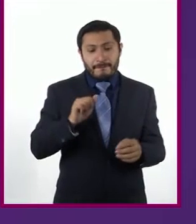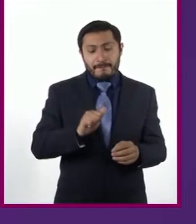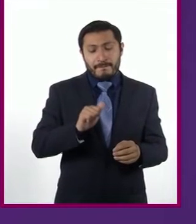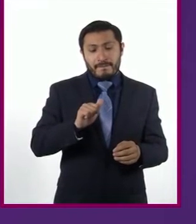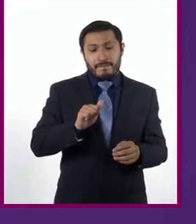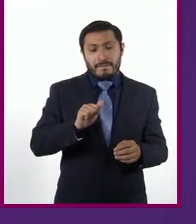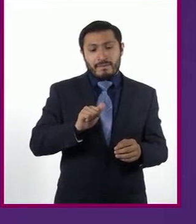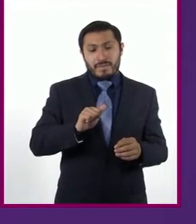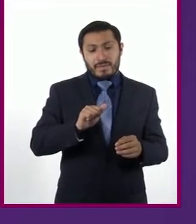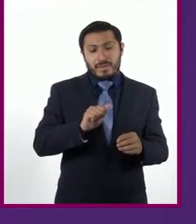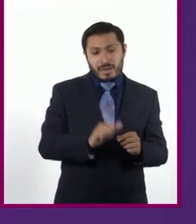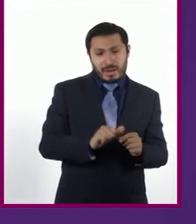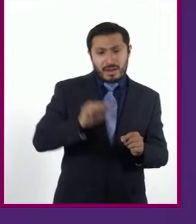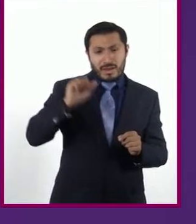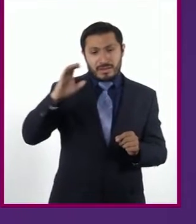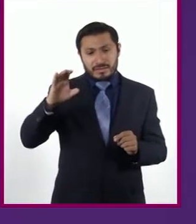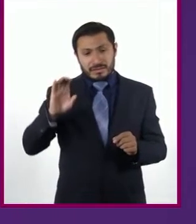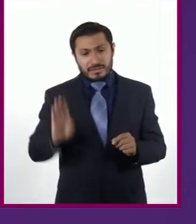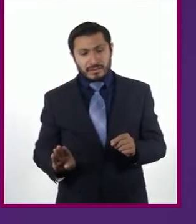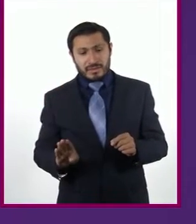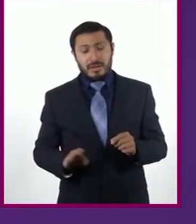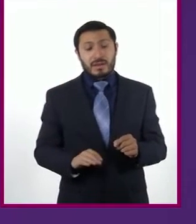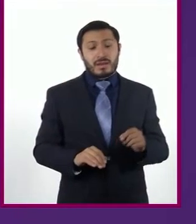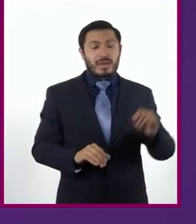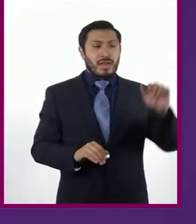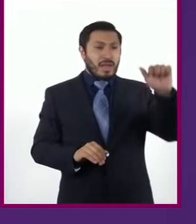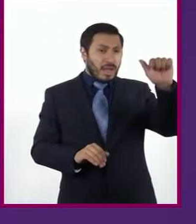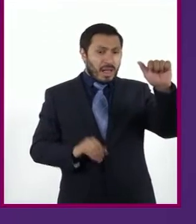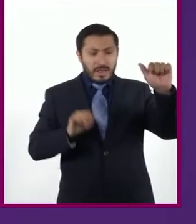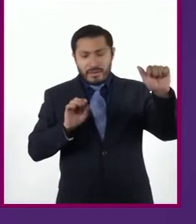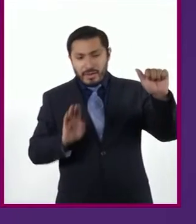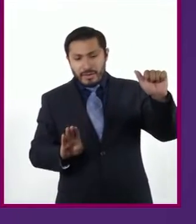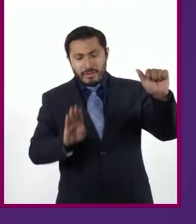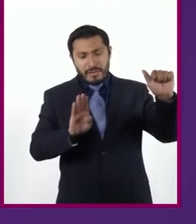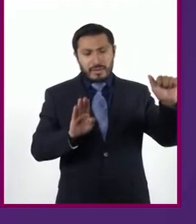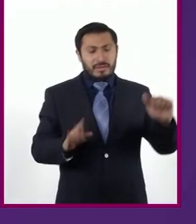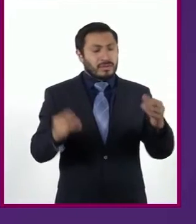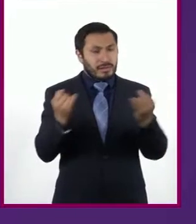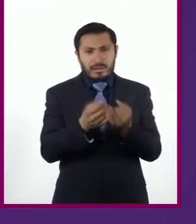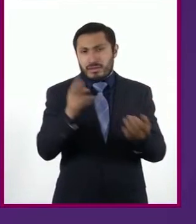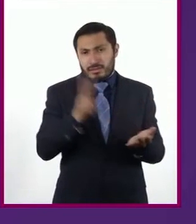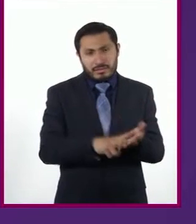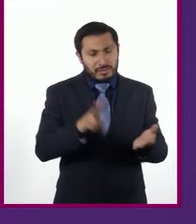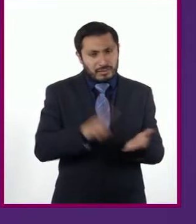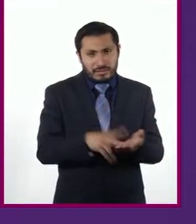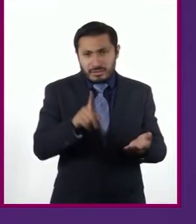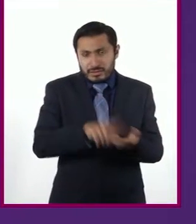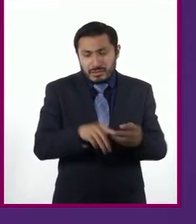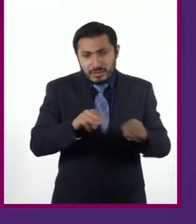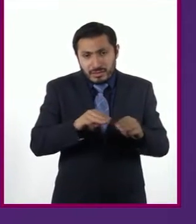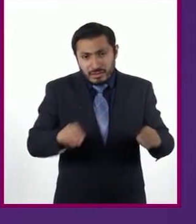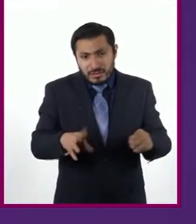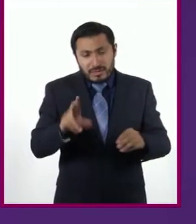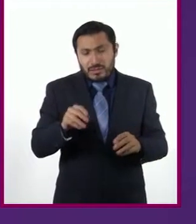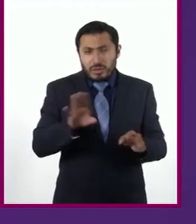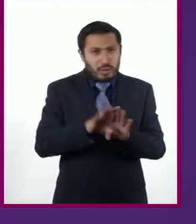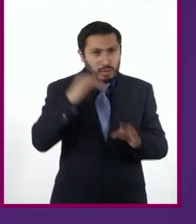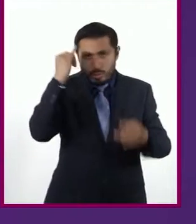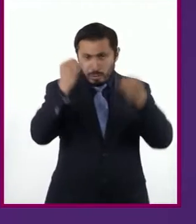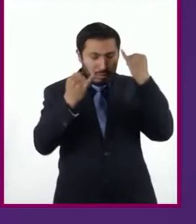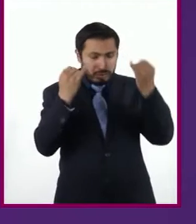40 grados. Noten que alfa y beta representan los valores de la medida del ángulo, no su posición en el